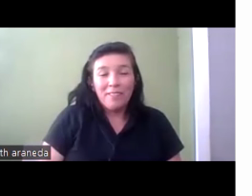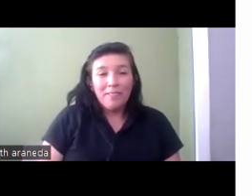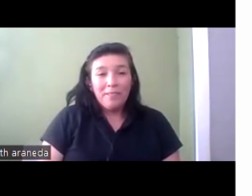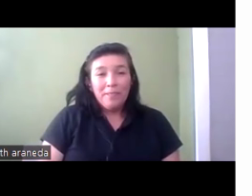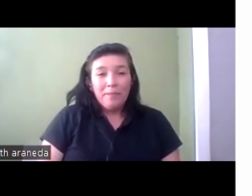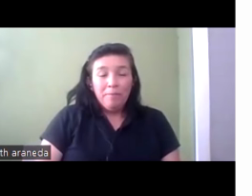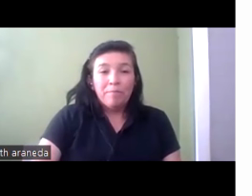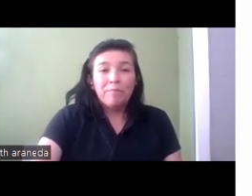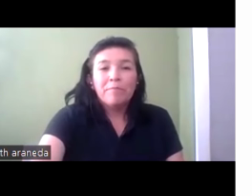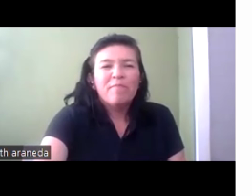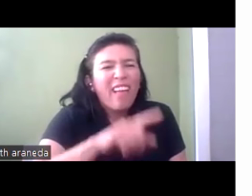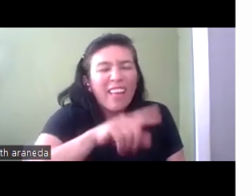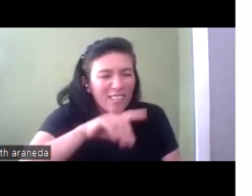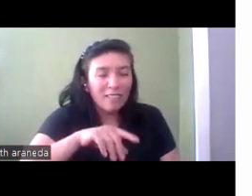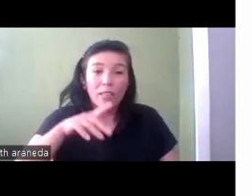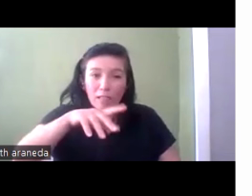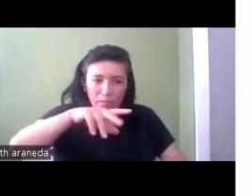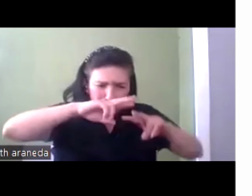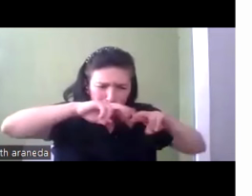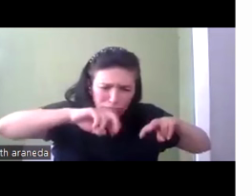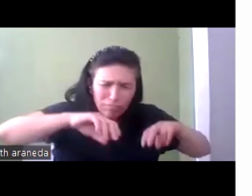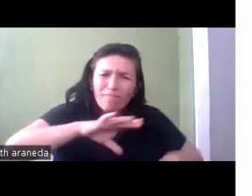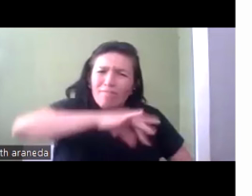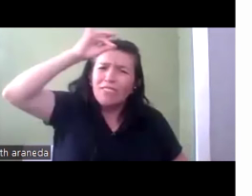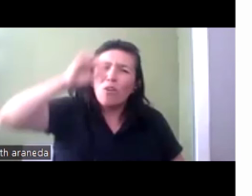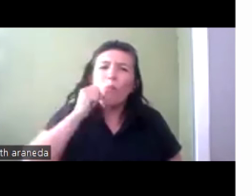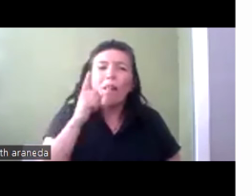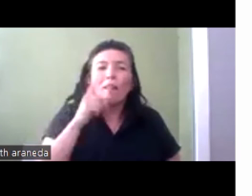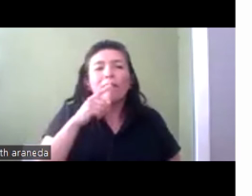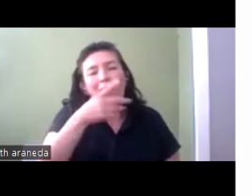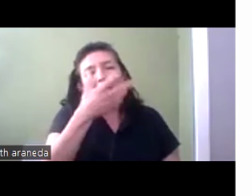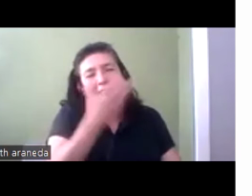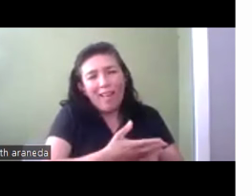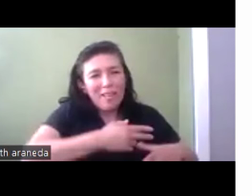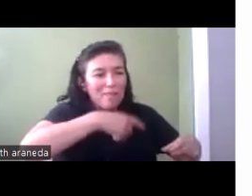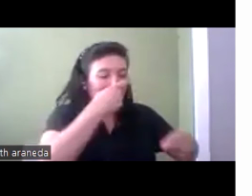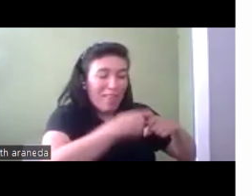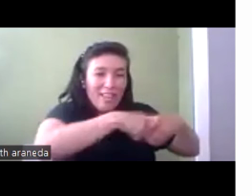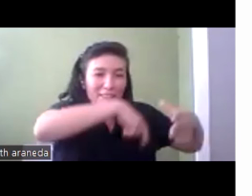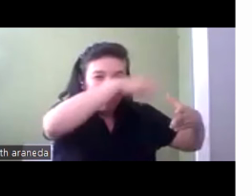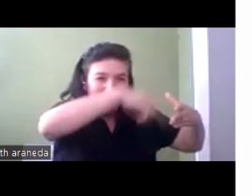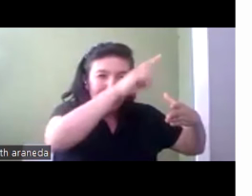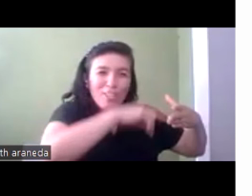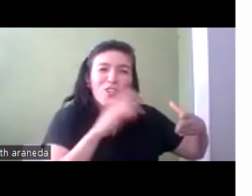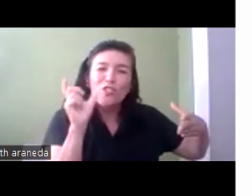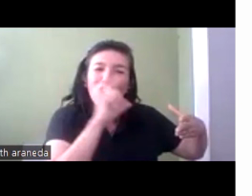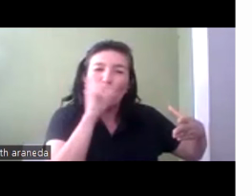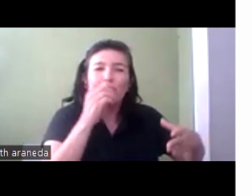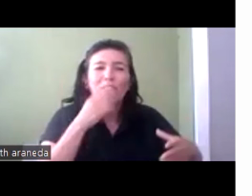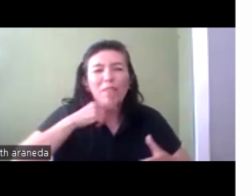Bueno, ¿qué encontramos en estas prospecciones? Encontramos arte rupestre, pintura sobre pigmento rojo, encontramos